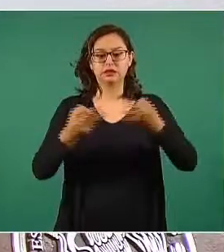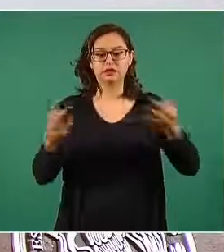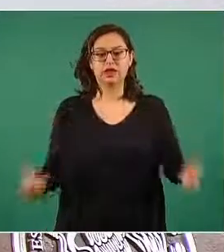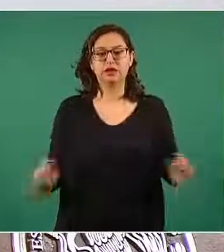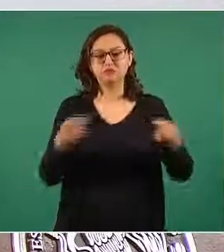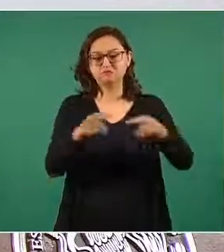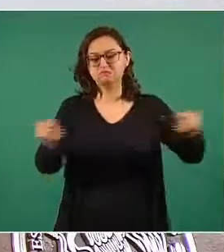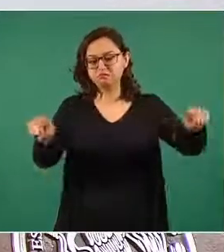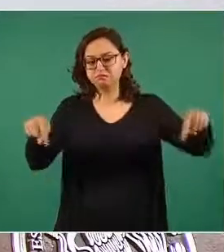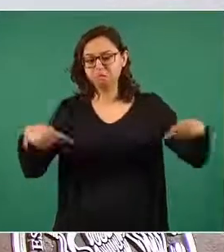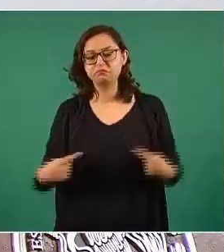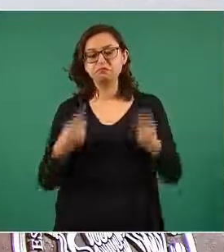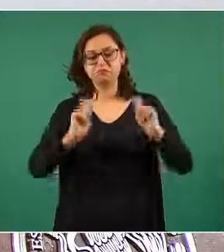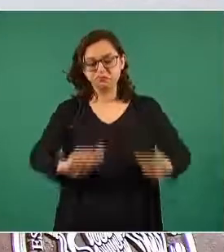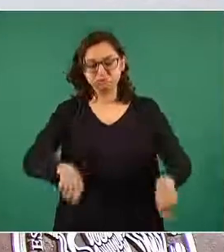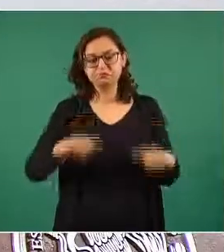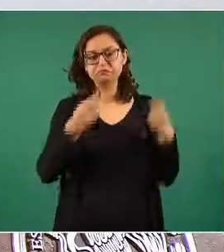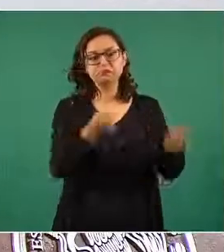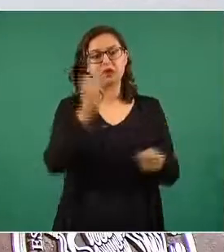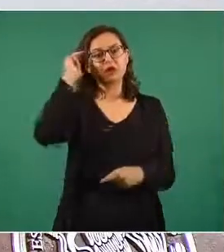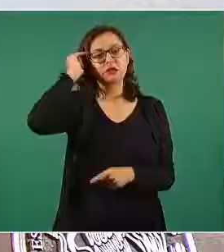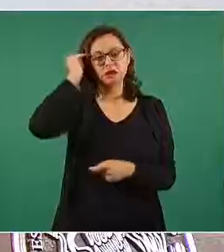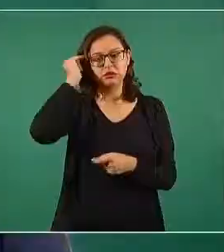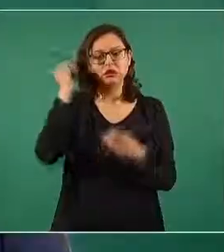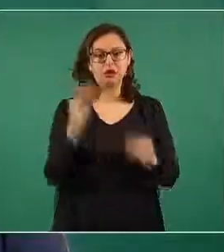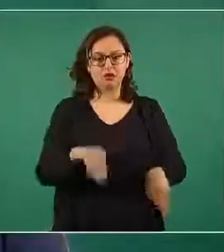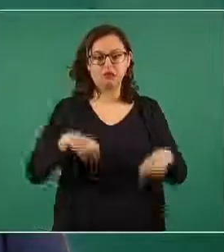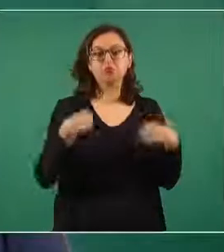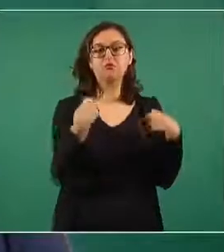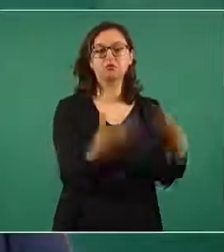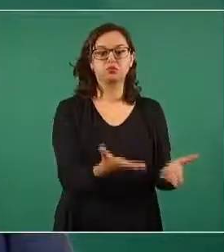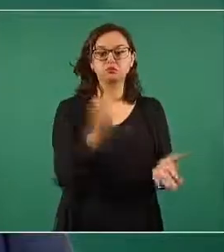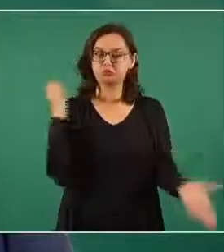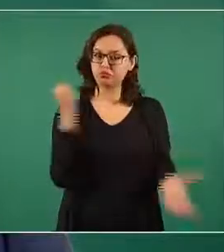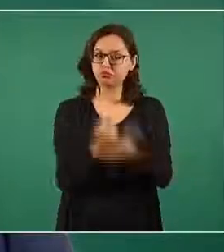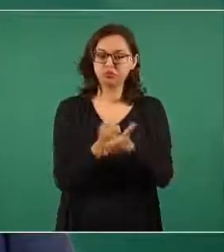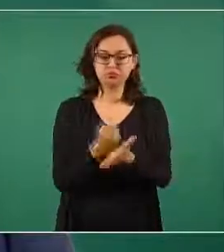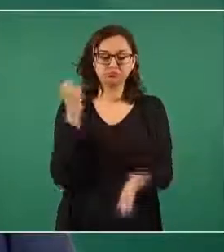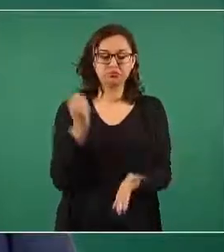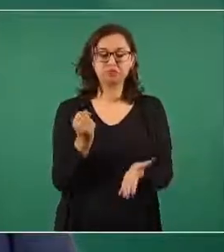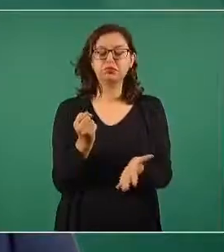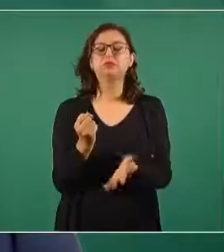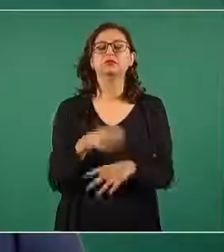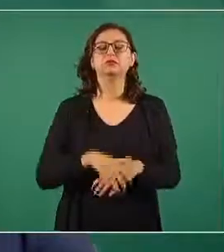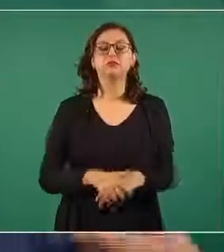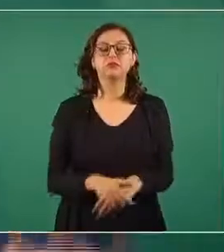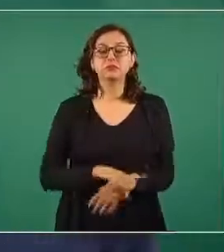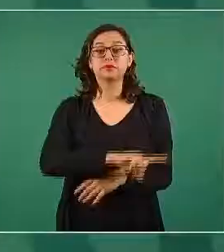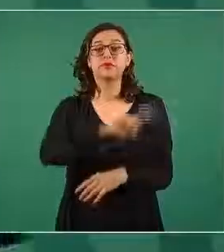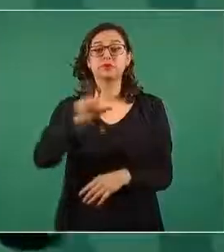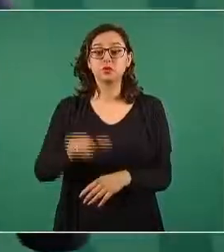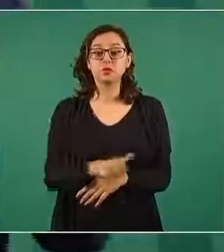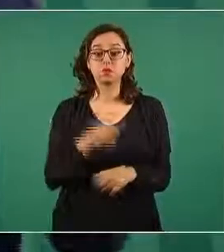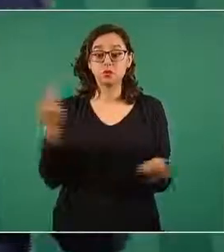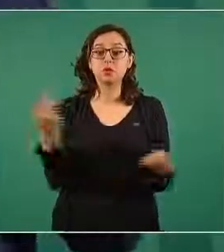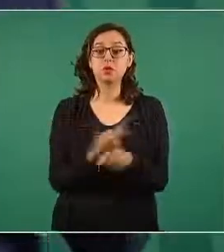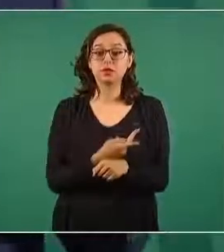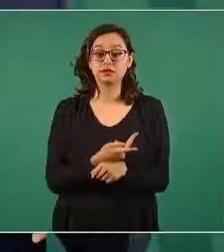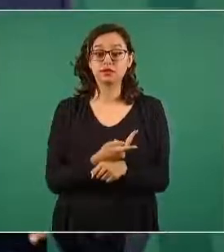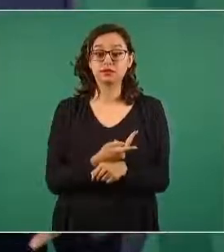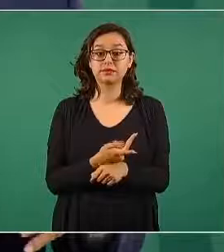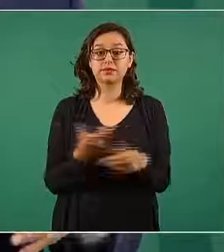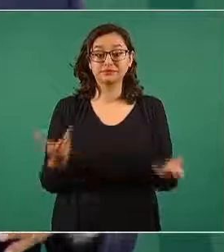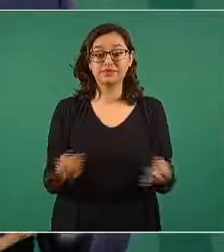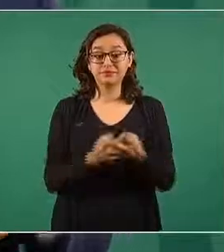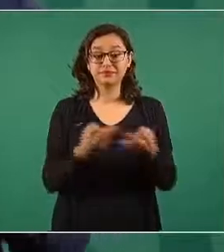una superficie para los pueblos yaquis, hubo una resolución, pero la posición que tienen los pueblos